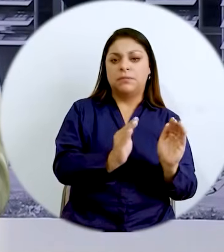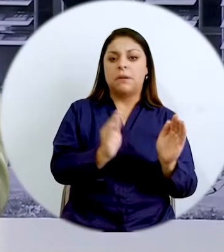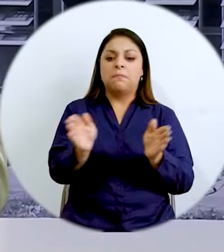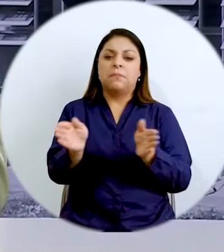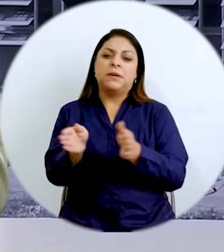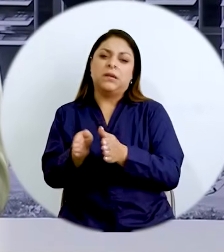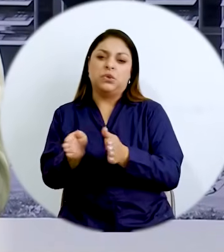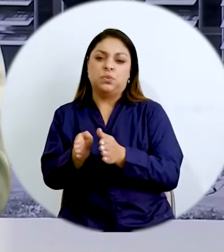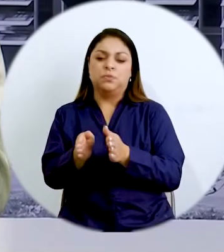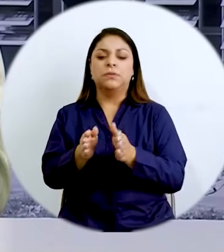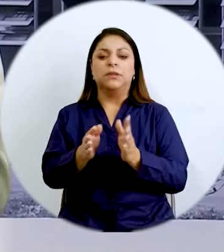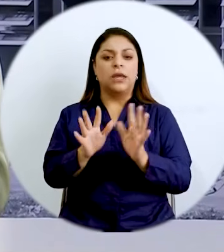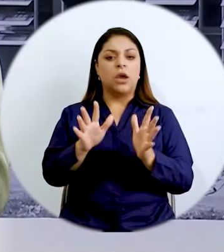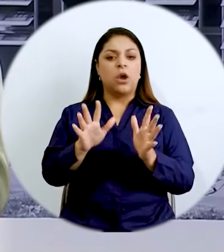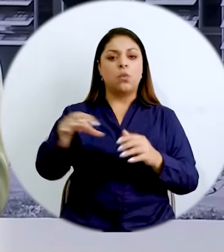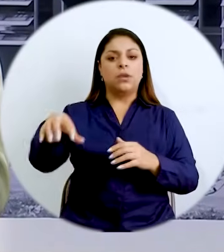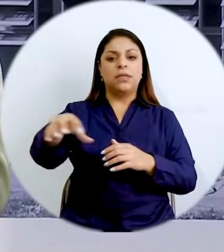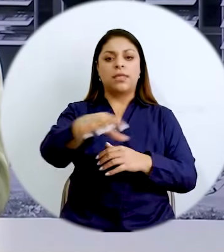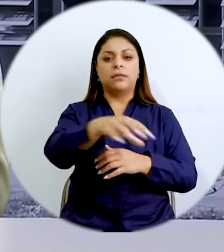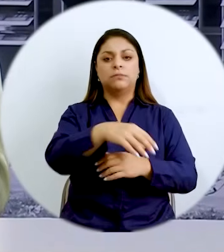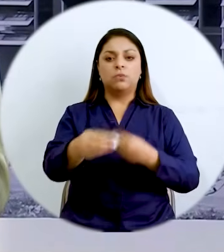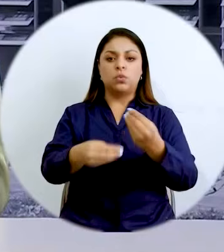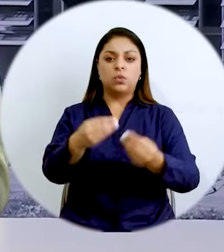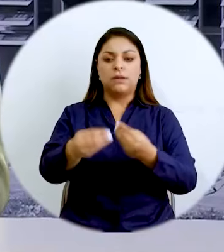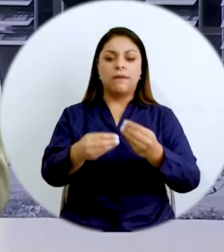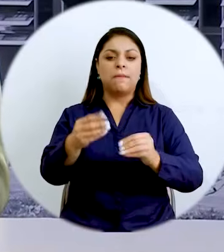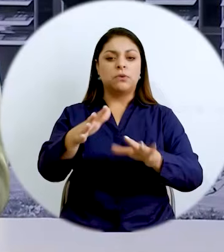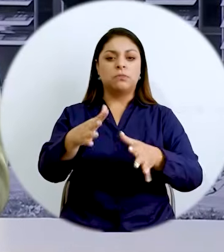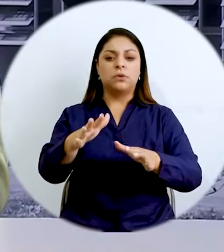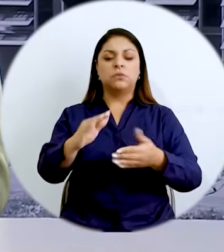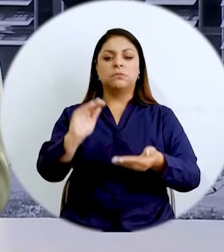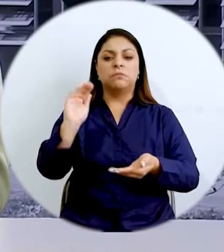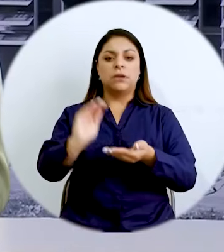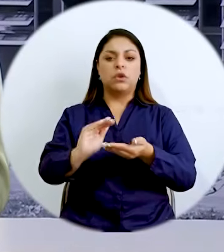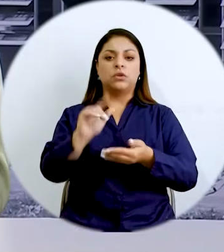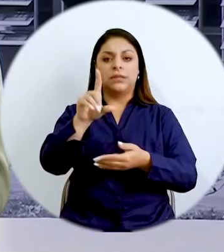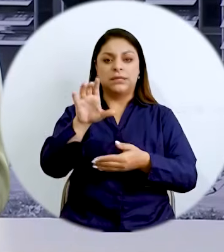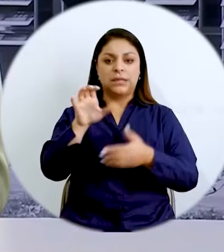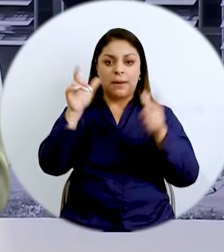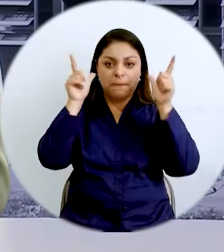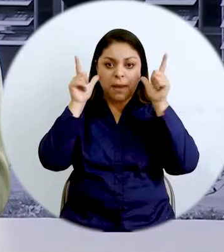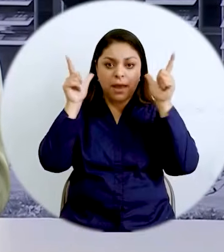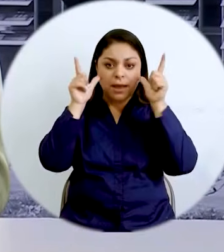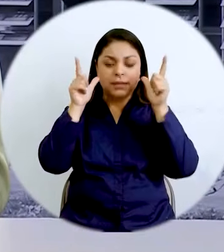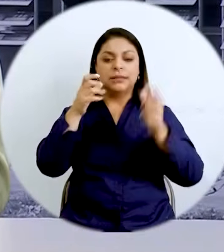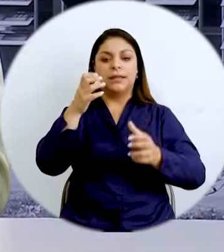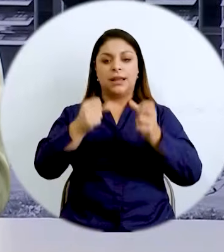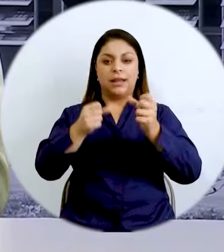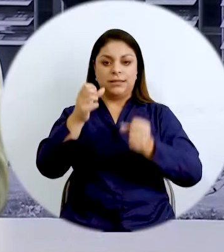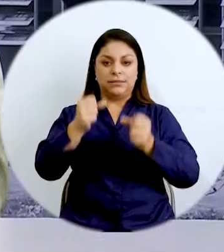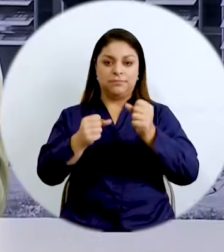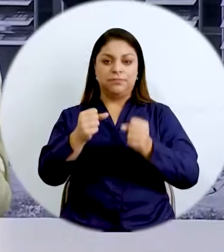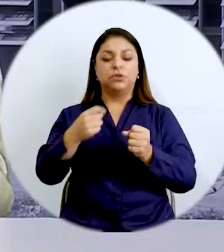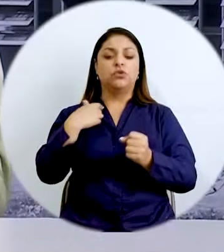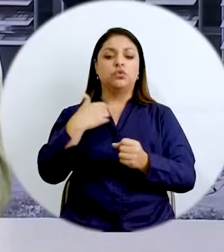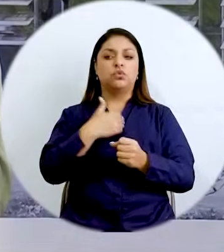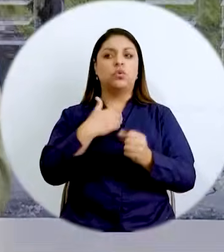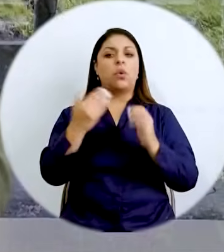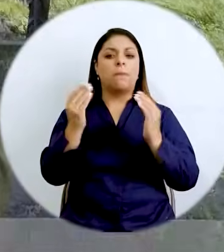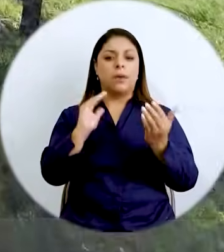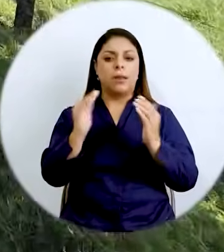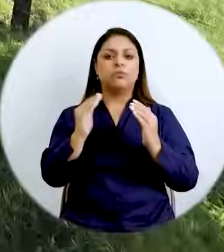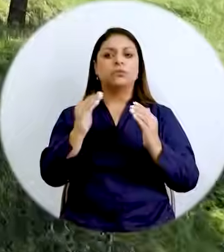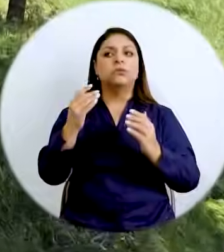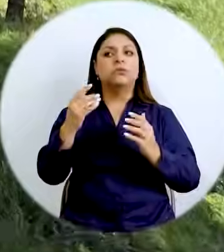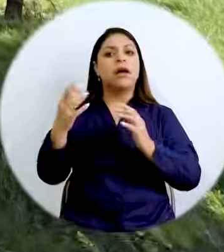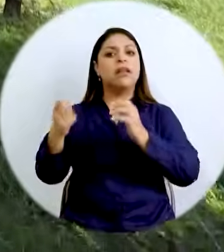unidades productivas que están en menos de 100 vacas por lechería, ¿verdad? Eso si nos comparamos con